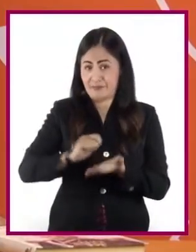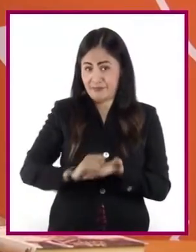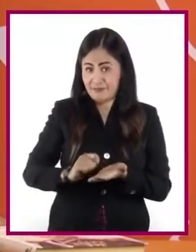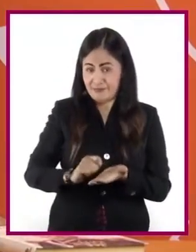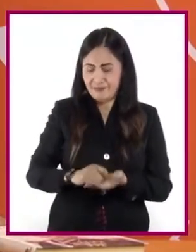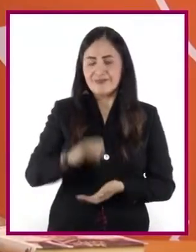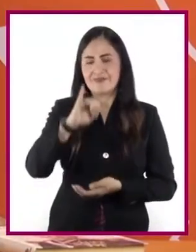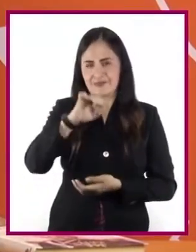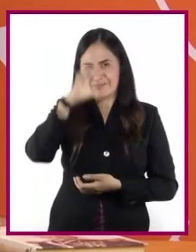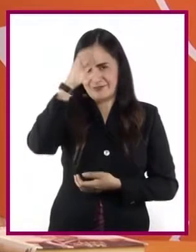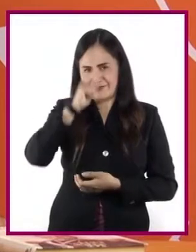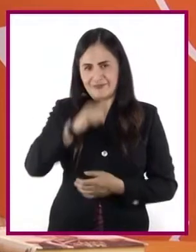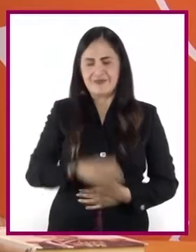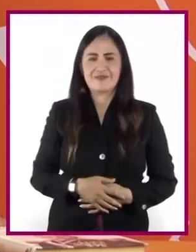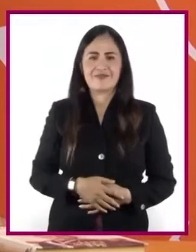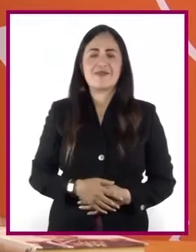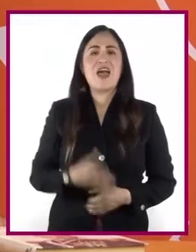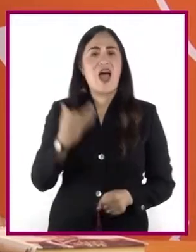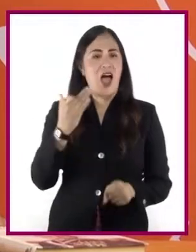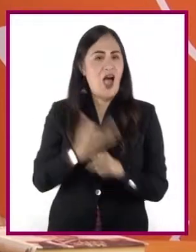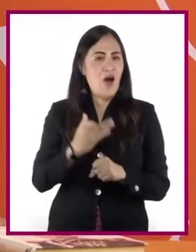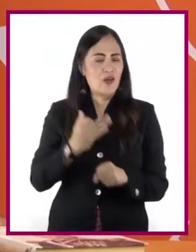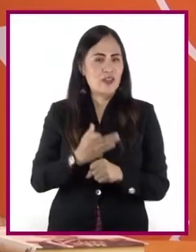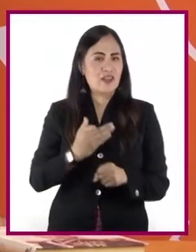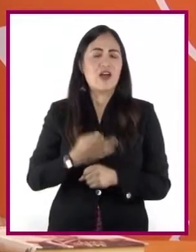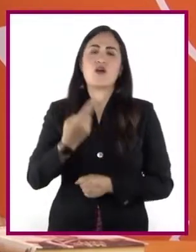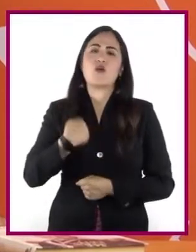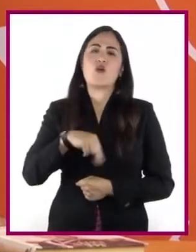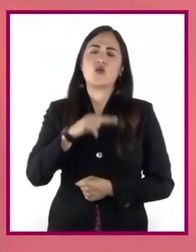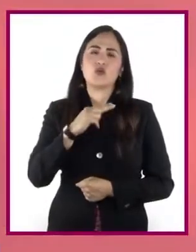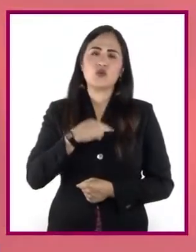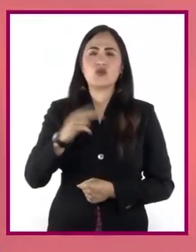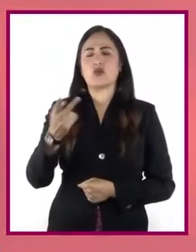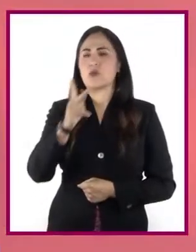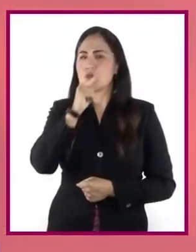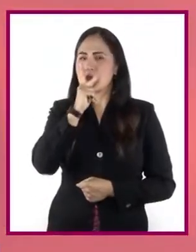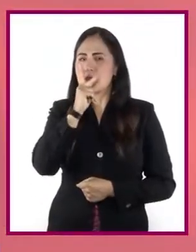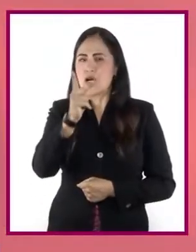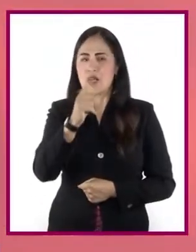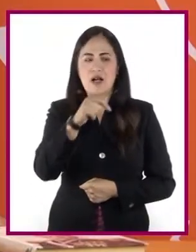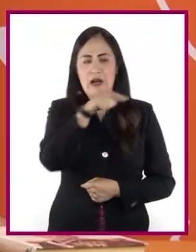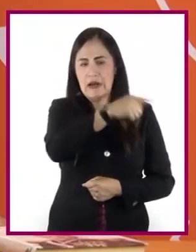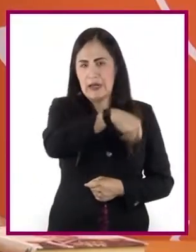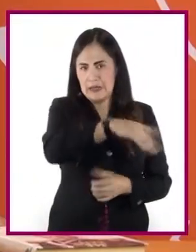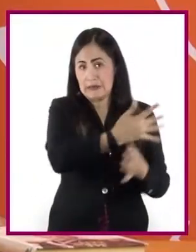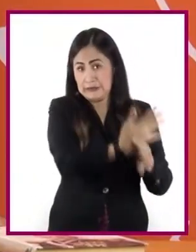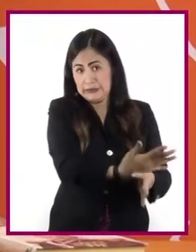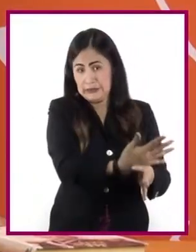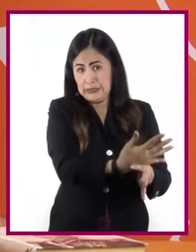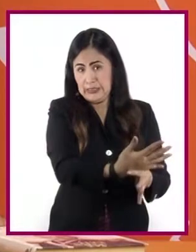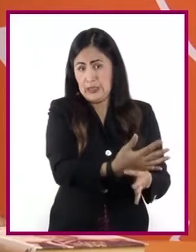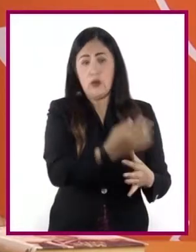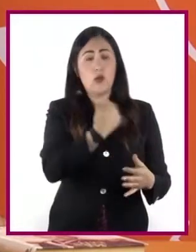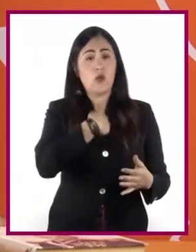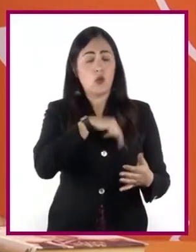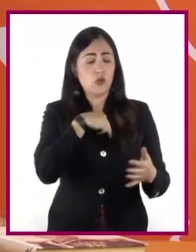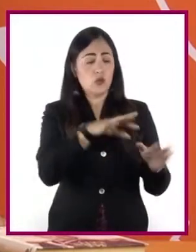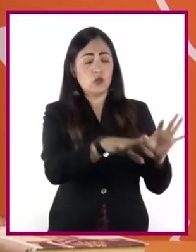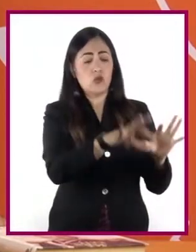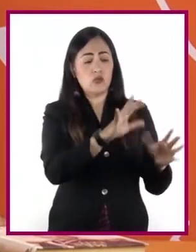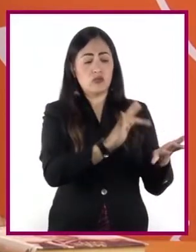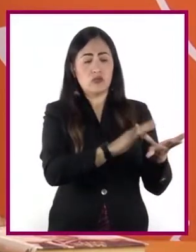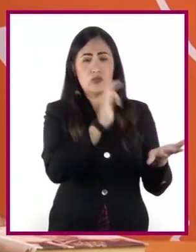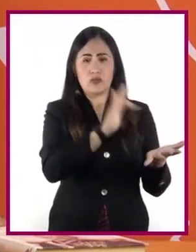Estamos entrando ahora a un terreno en donde nos toca citar o parafrasear lo que nos ha dicho la o